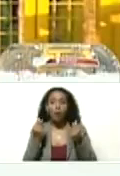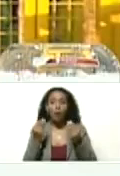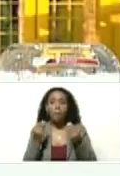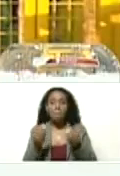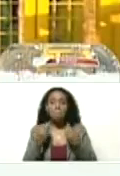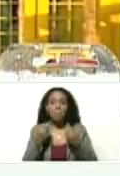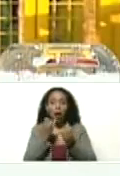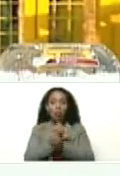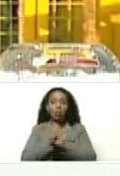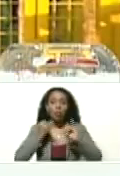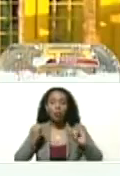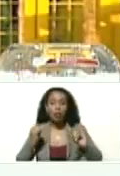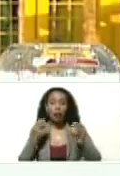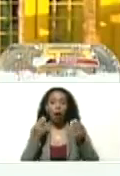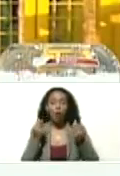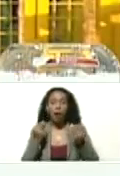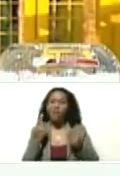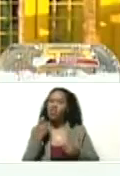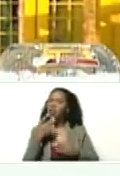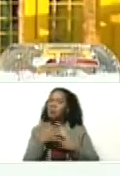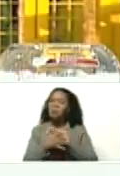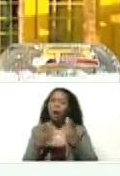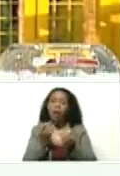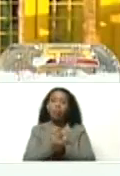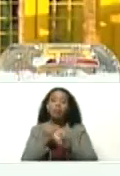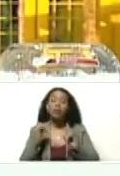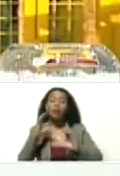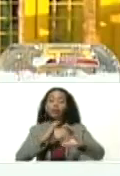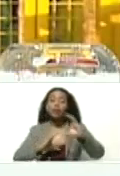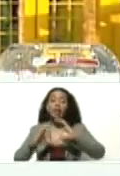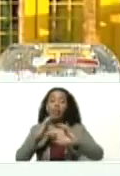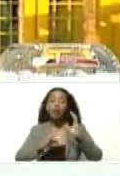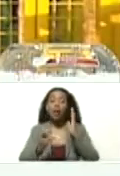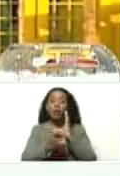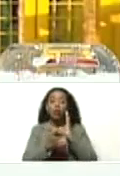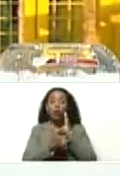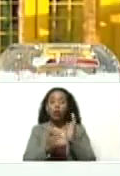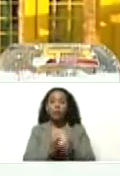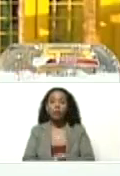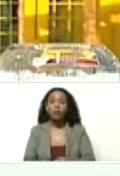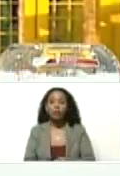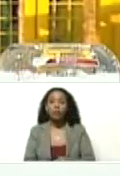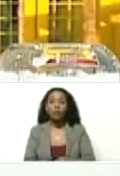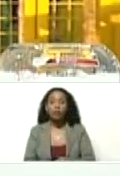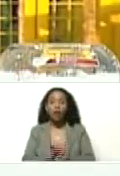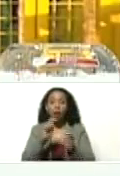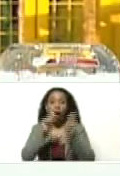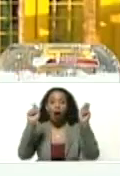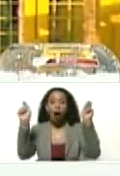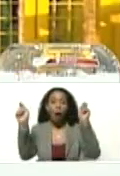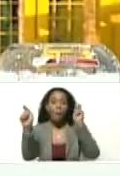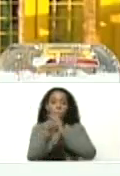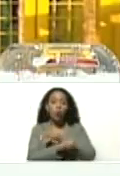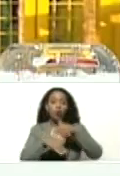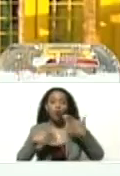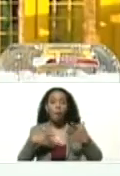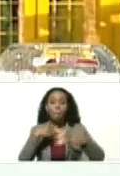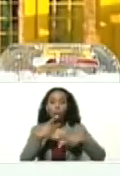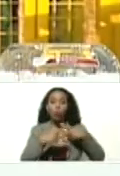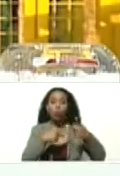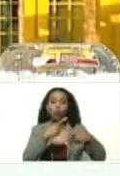la independencia económica hace falta la independencia científica y tecnológica y la sustitución de